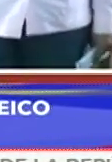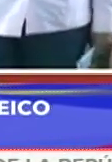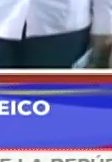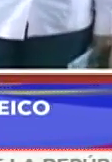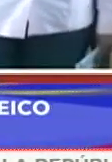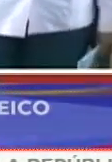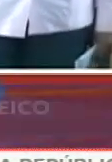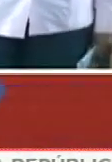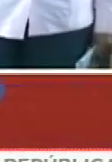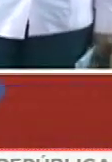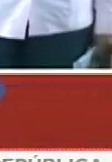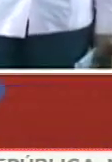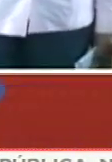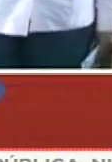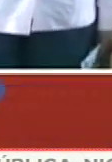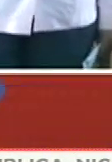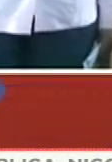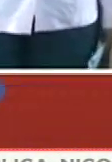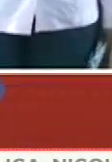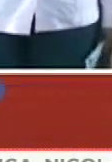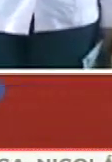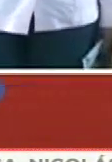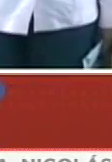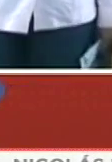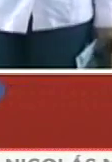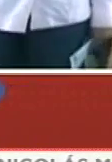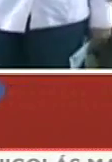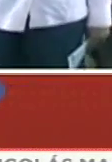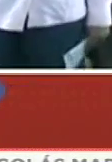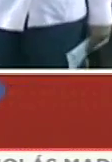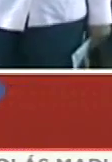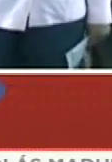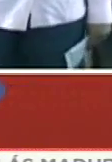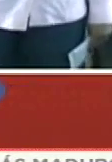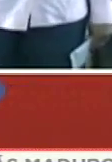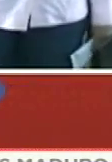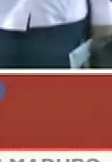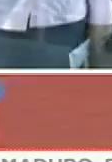haciendo juntos para vencer. ¡Venceremos, mi comandante!